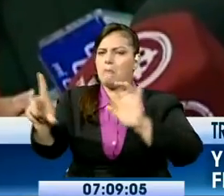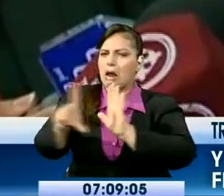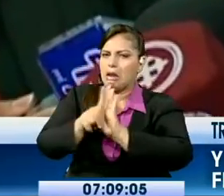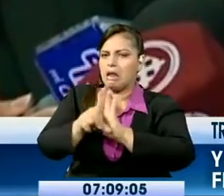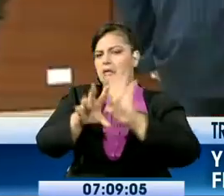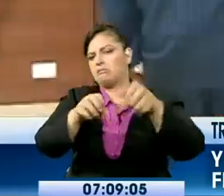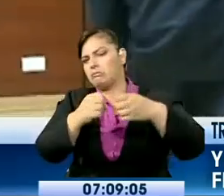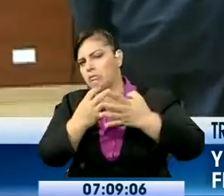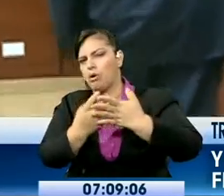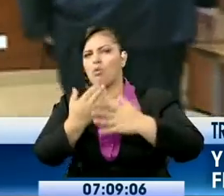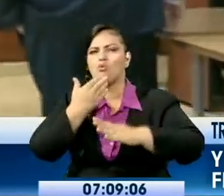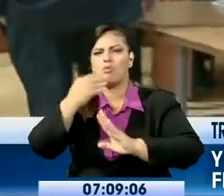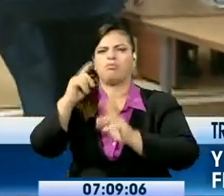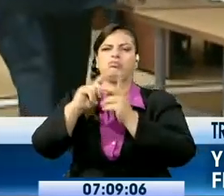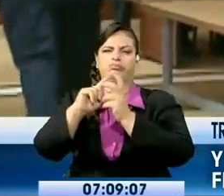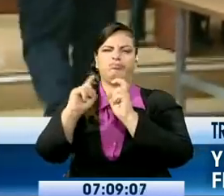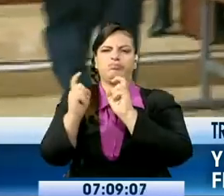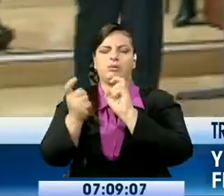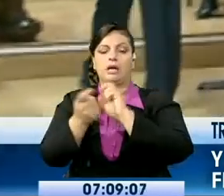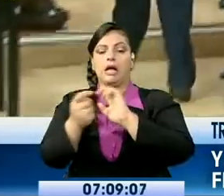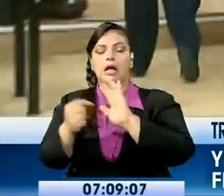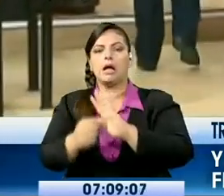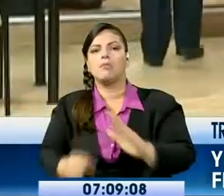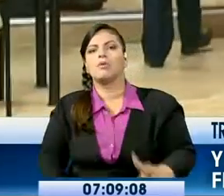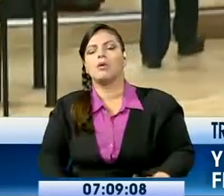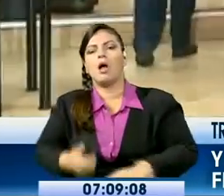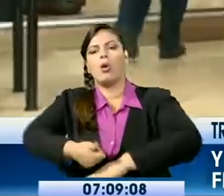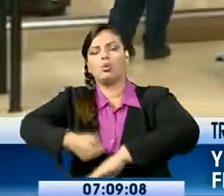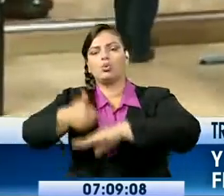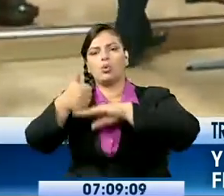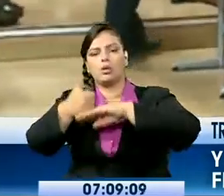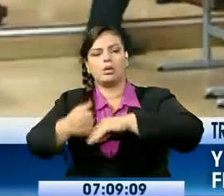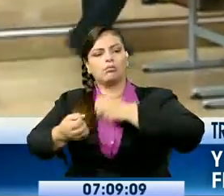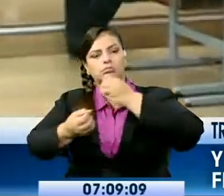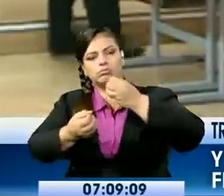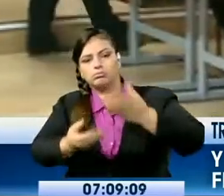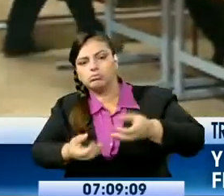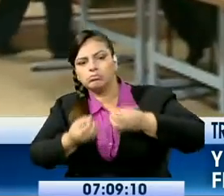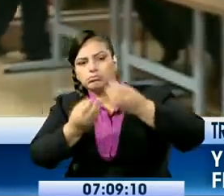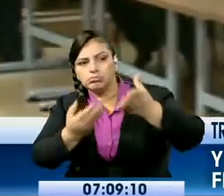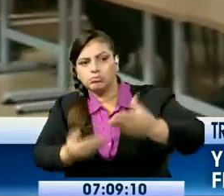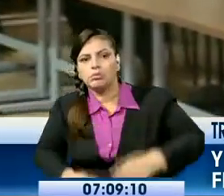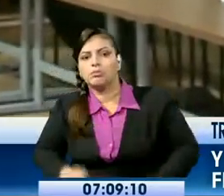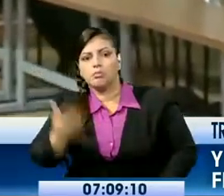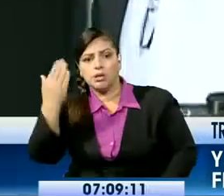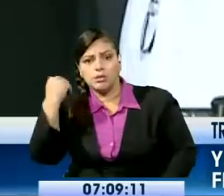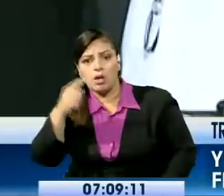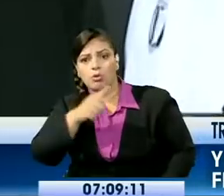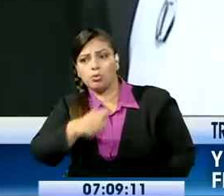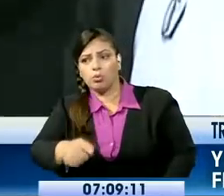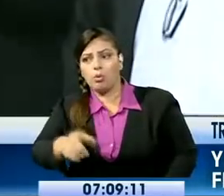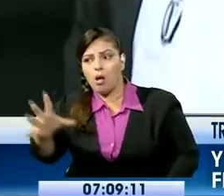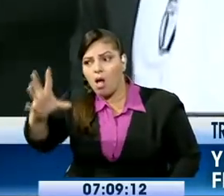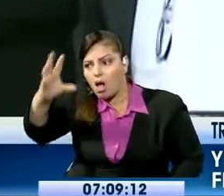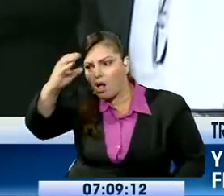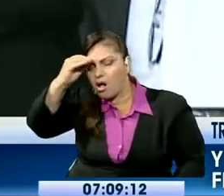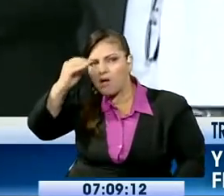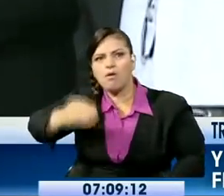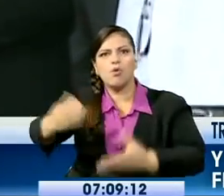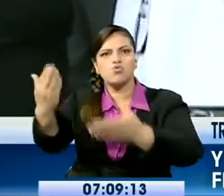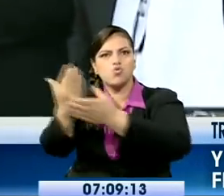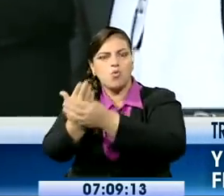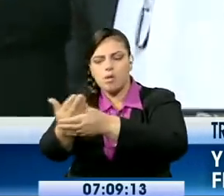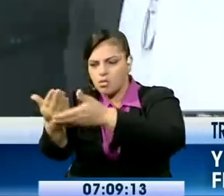también contemplada. Villavicencio y Jiménez eran procesados por un supuesto delito de divulgación de información reservada. Esto tras publicar